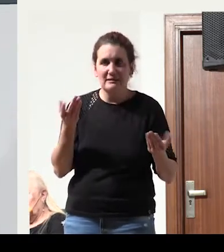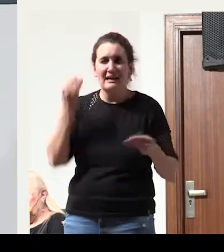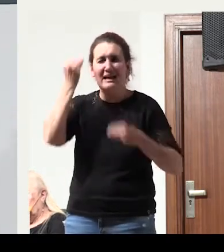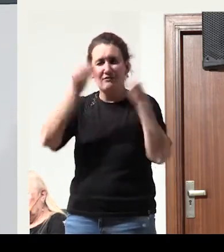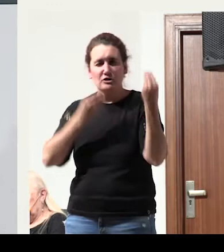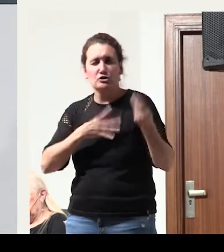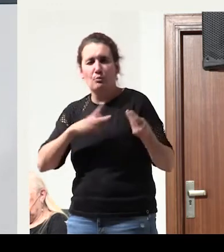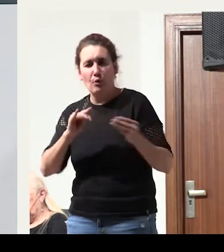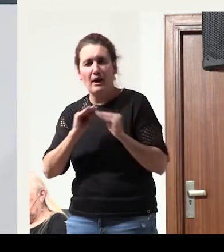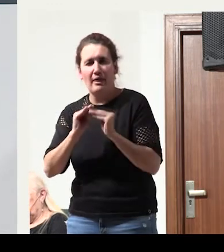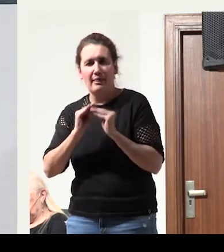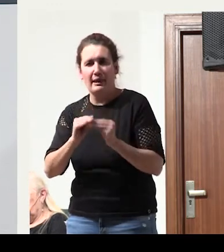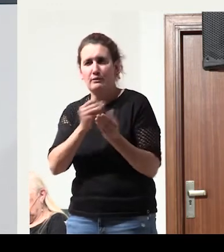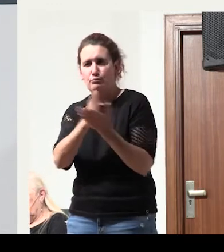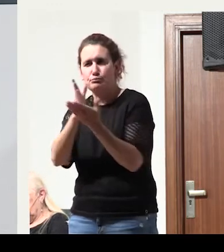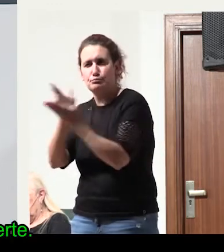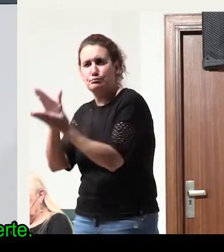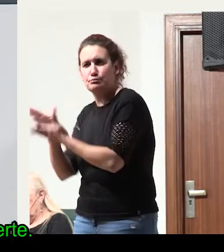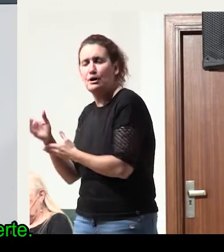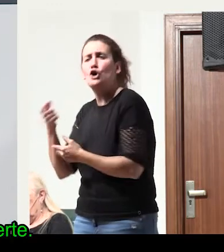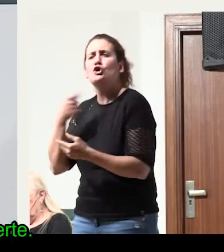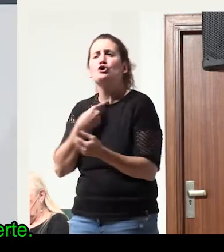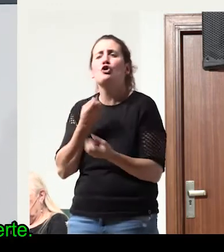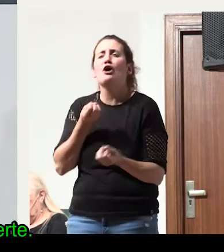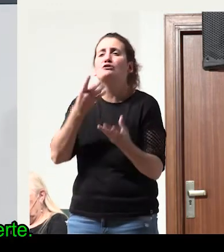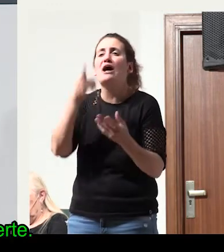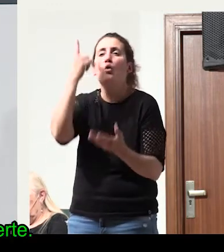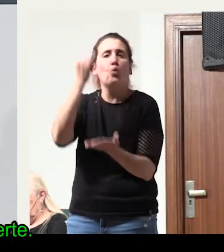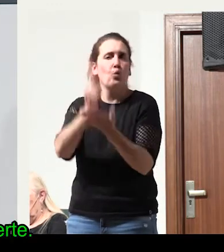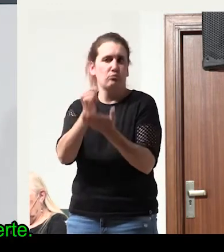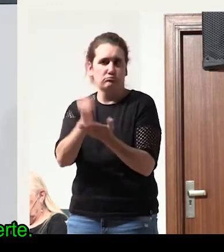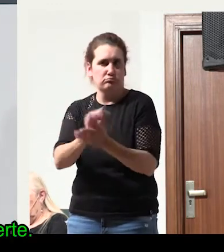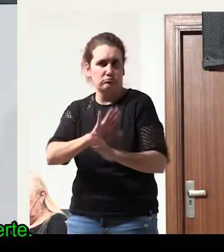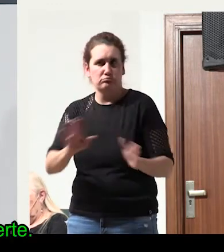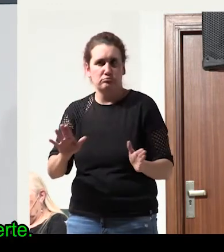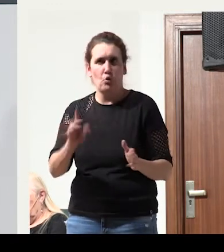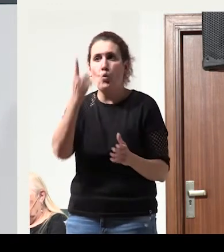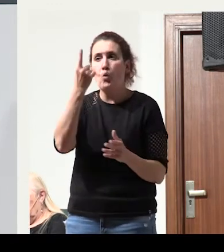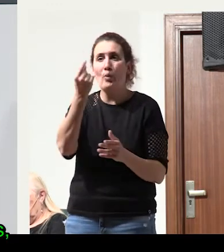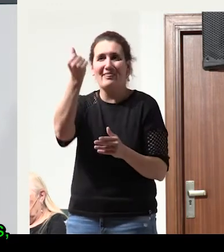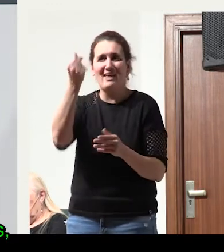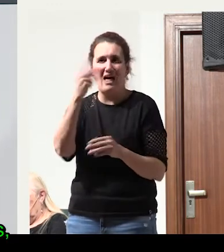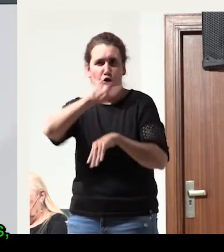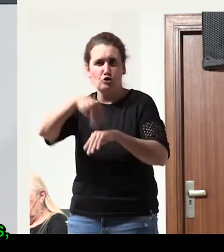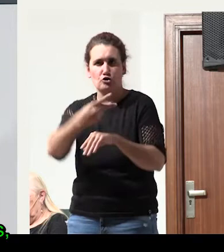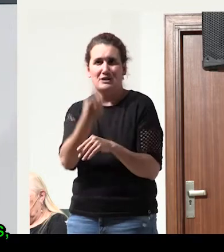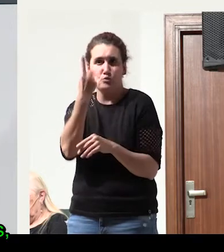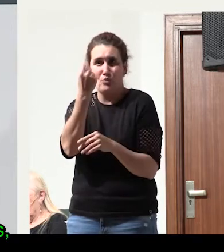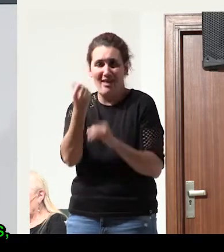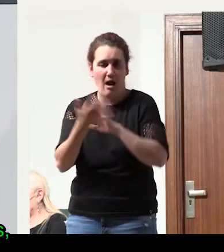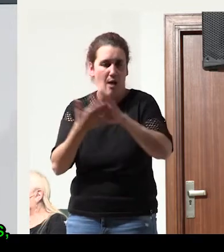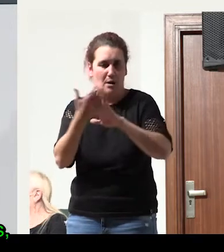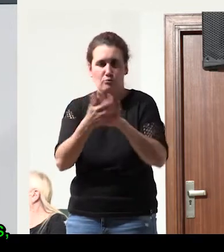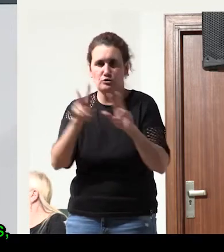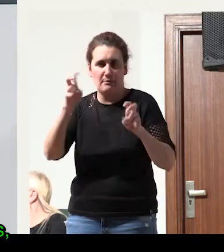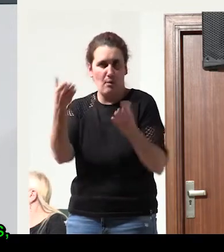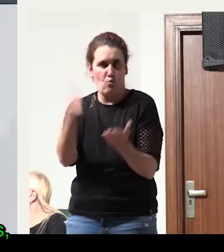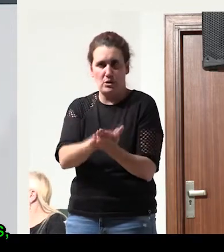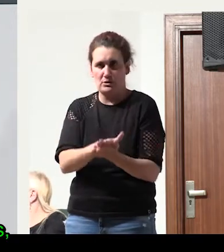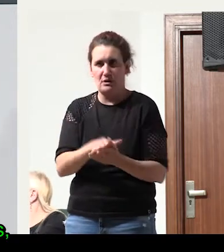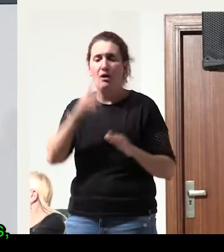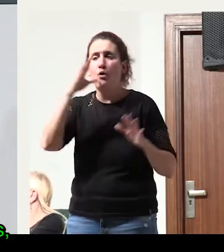yo he contado es simplemente un ensayo, un día, 2 horas le dedicamos al tema de la muerte. Cuando yo, porque